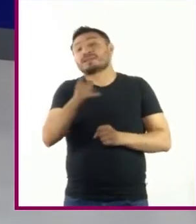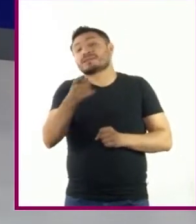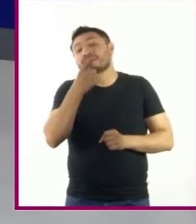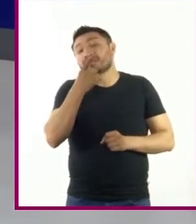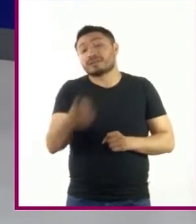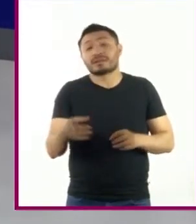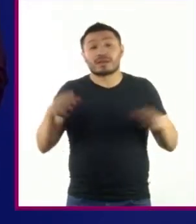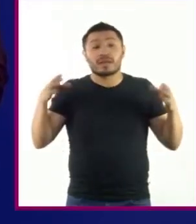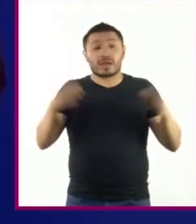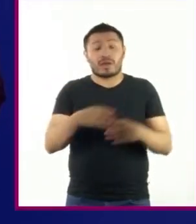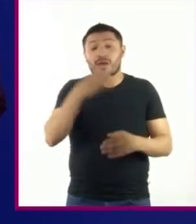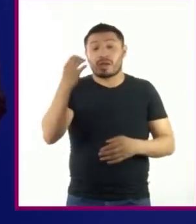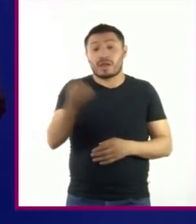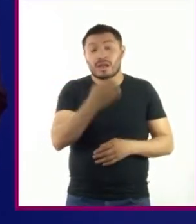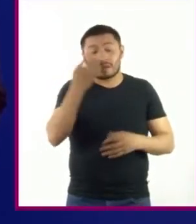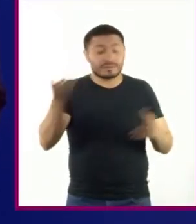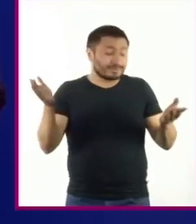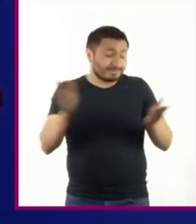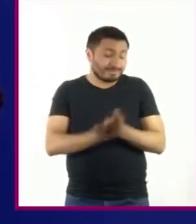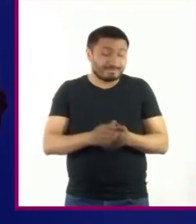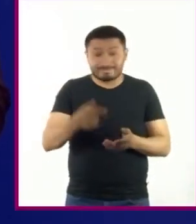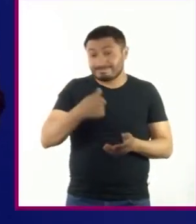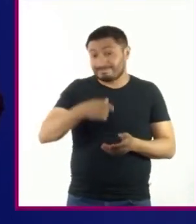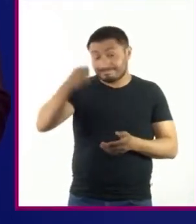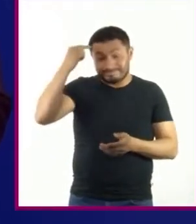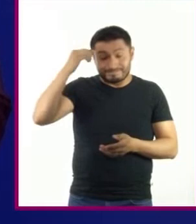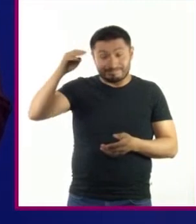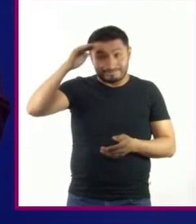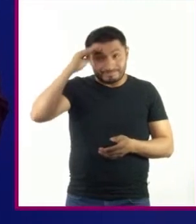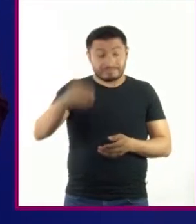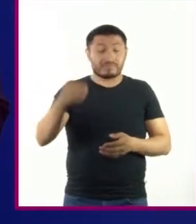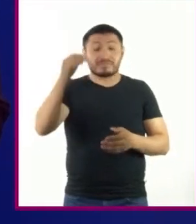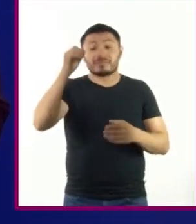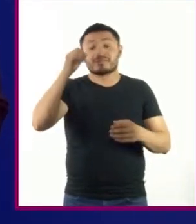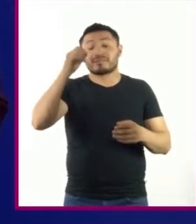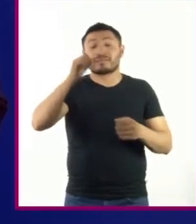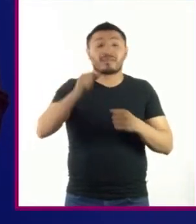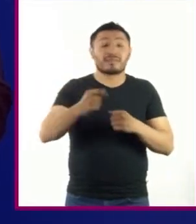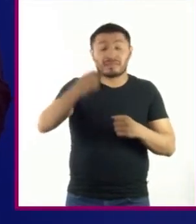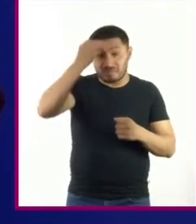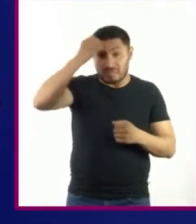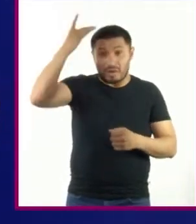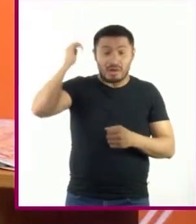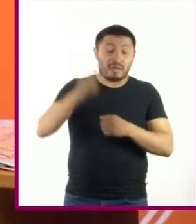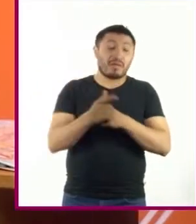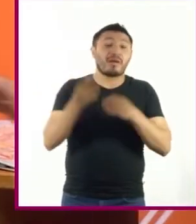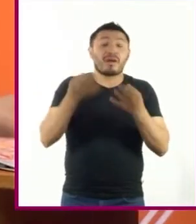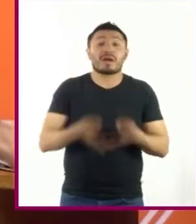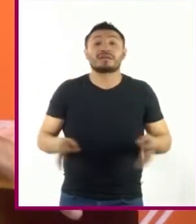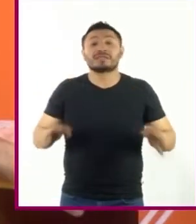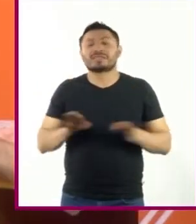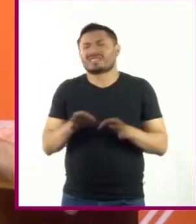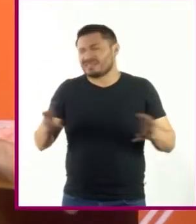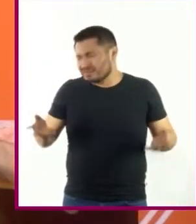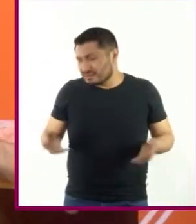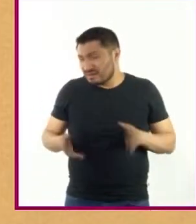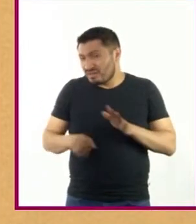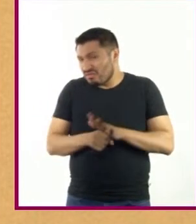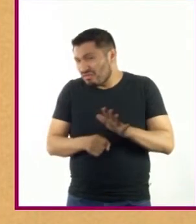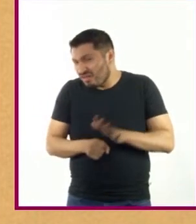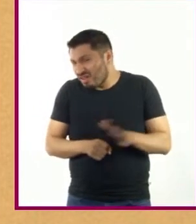la comunidad escolar, pienso que se nos olvidó un elemento importante. ¿Y cuál es,